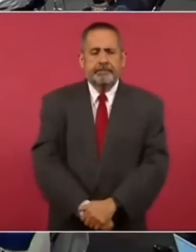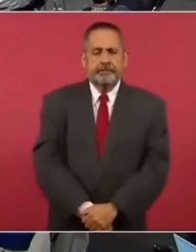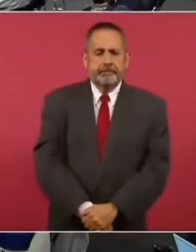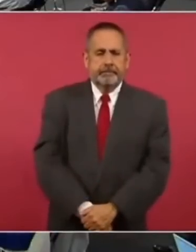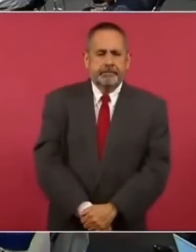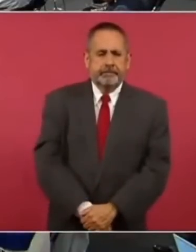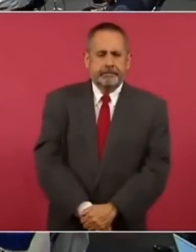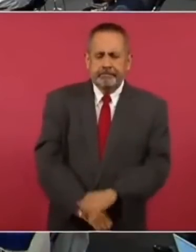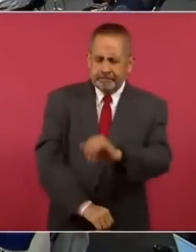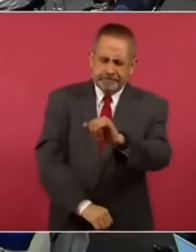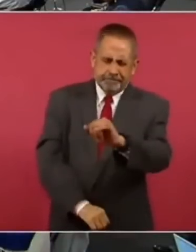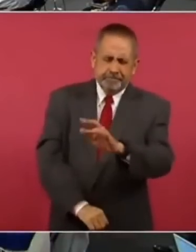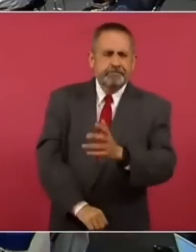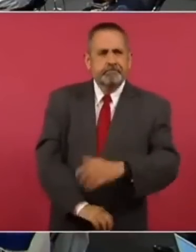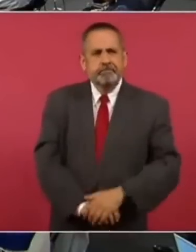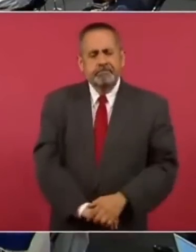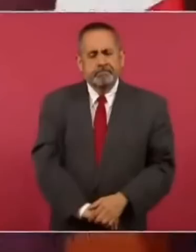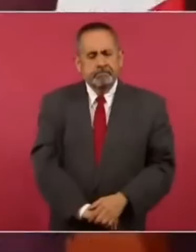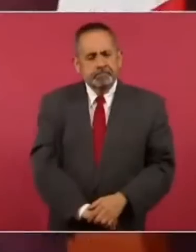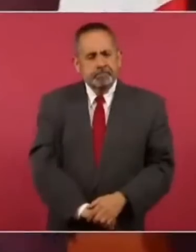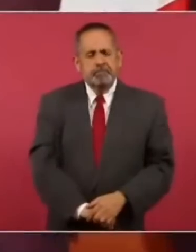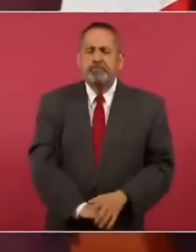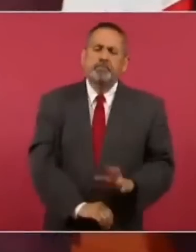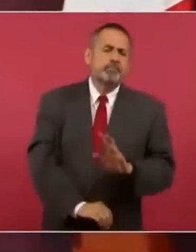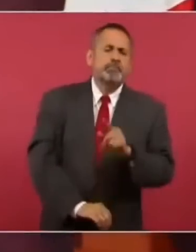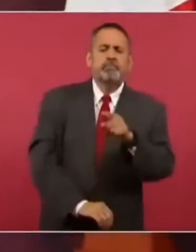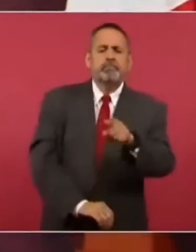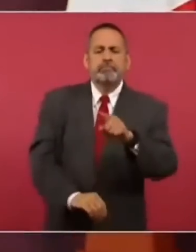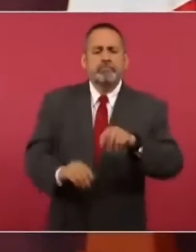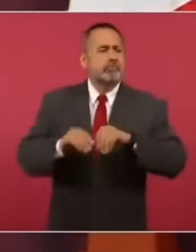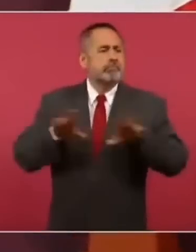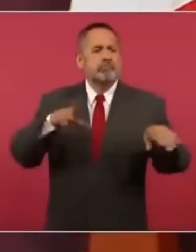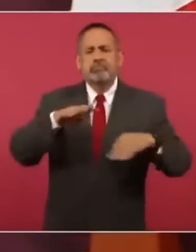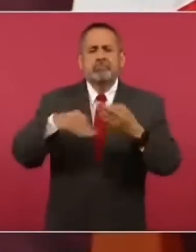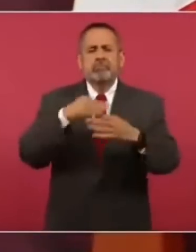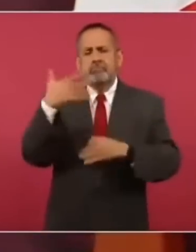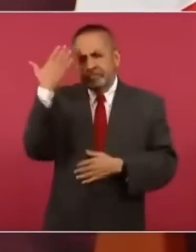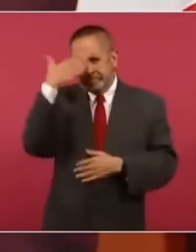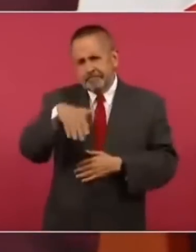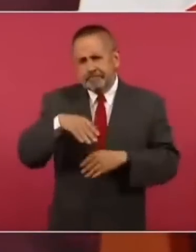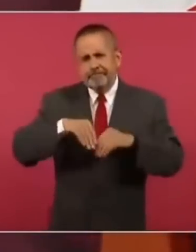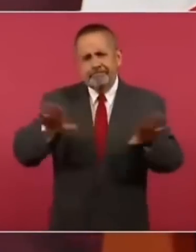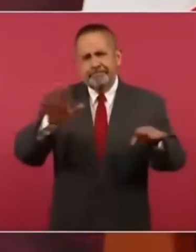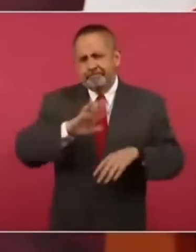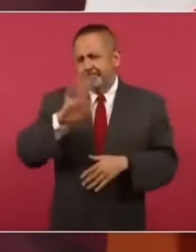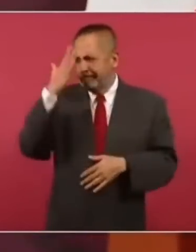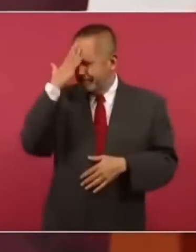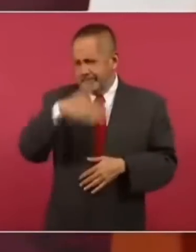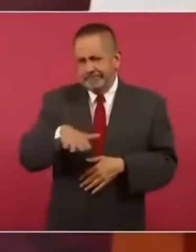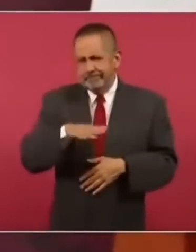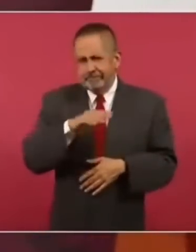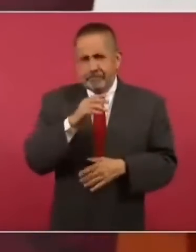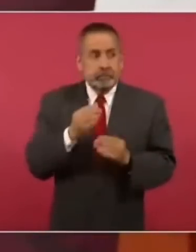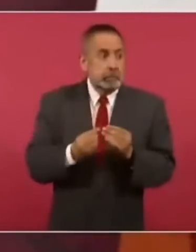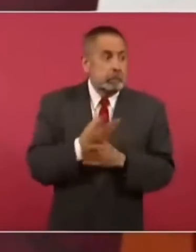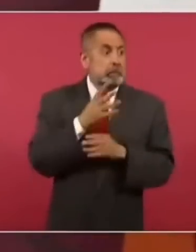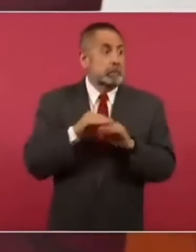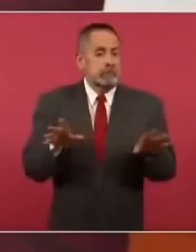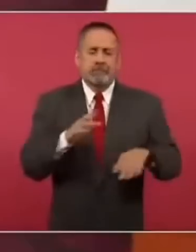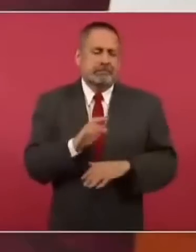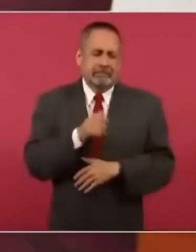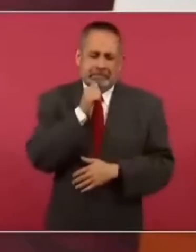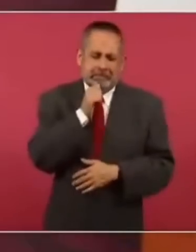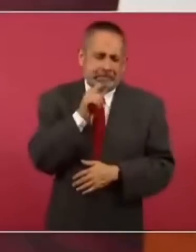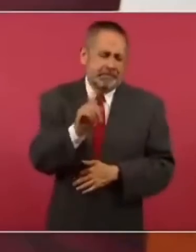sí, a la sí, sí. No, pues eso ya es de dominio público. Eso ya se sabe, no es ninguna novedad. Lo